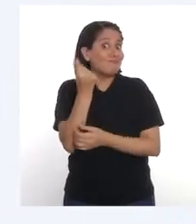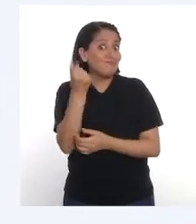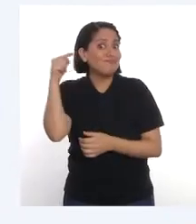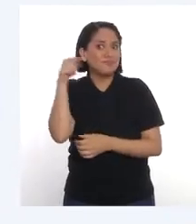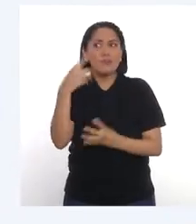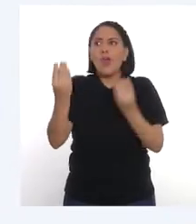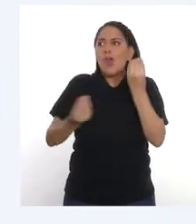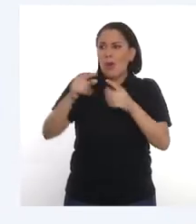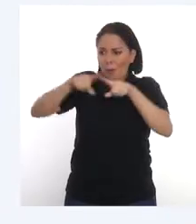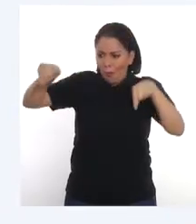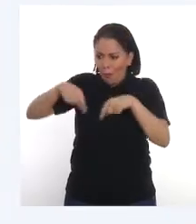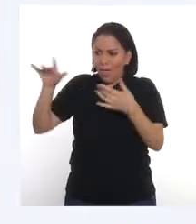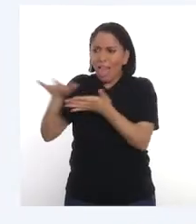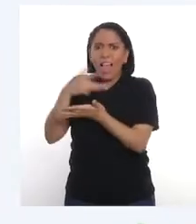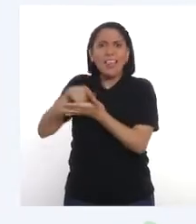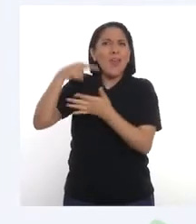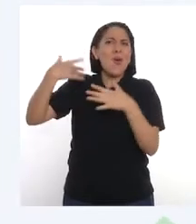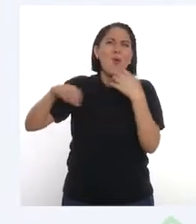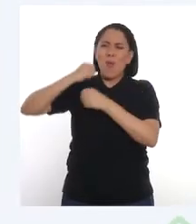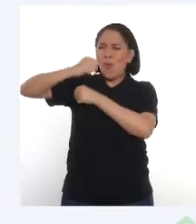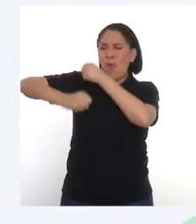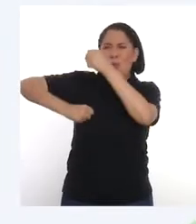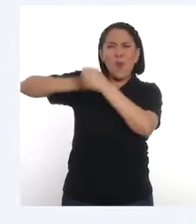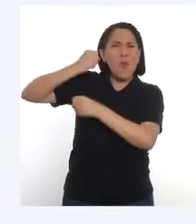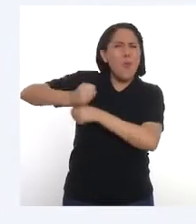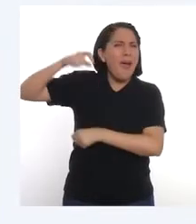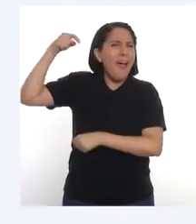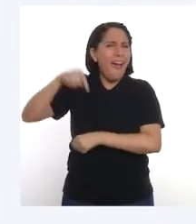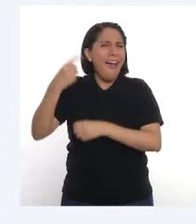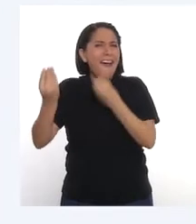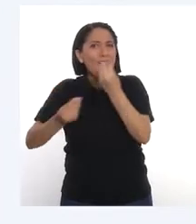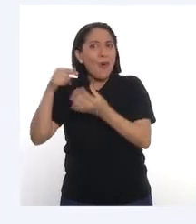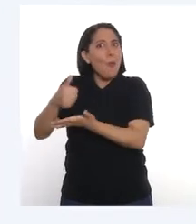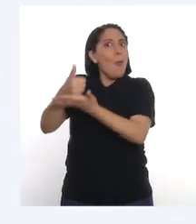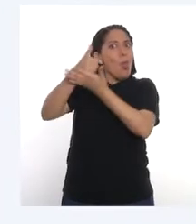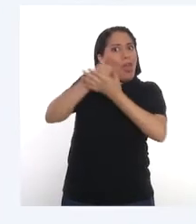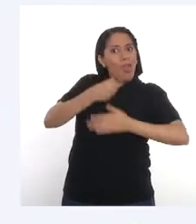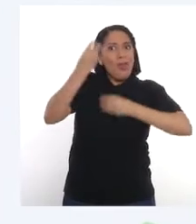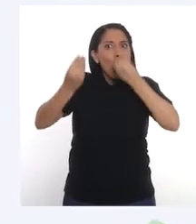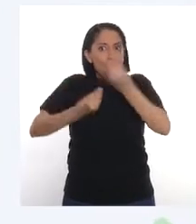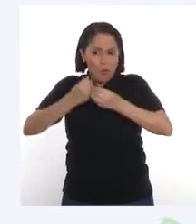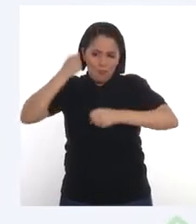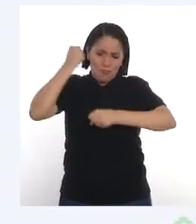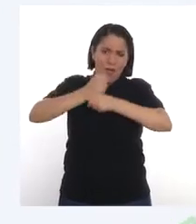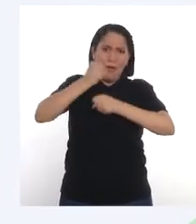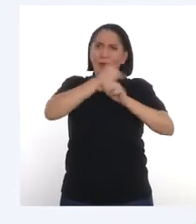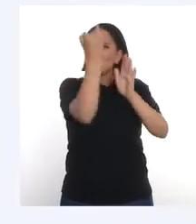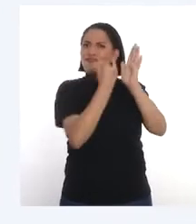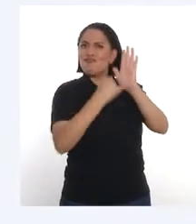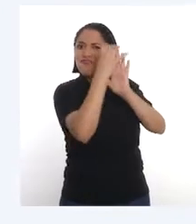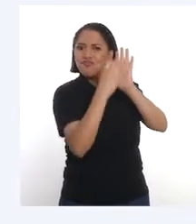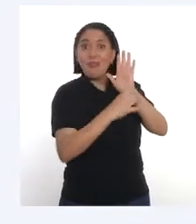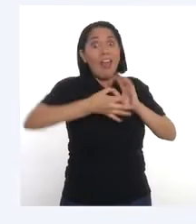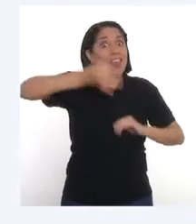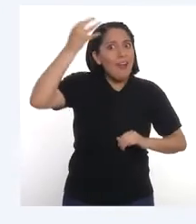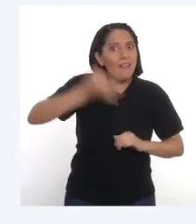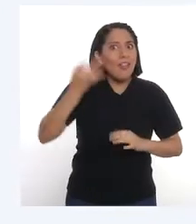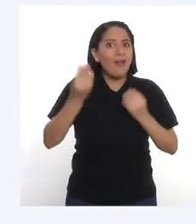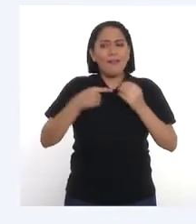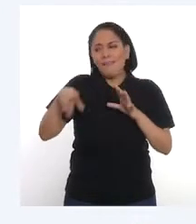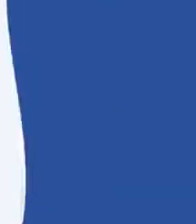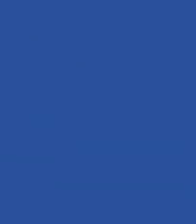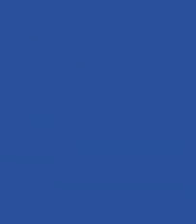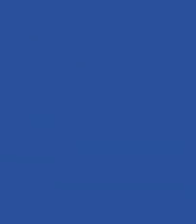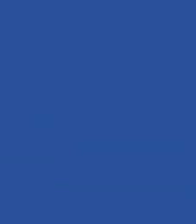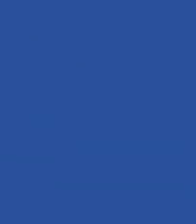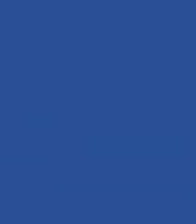electrónicos suelen pasar muchos años con nosotros. Es una herramienta que ha ayudado a potenciar nuestro trabajo. La verdad es que uno termina tomándole